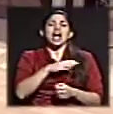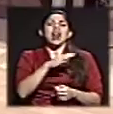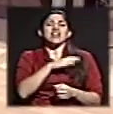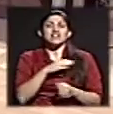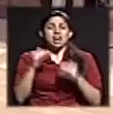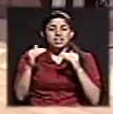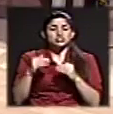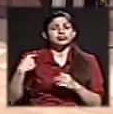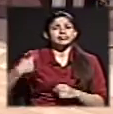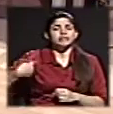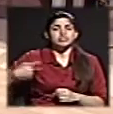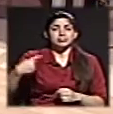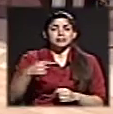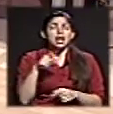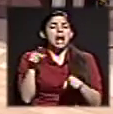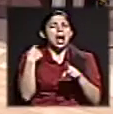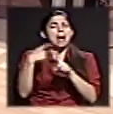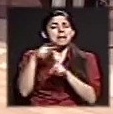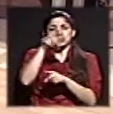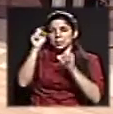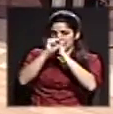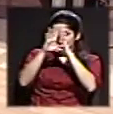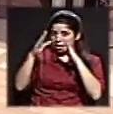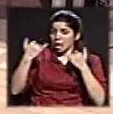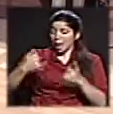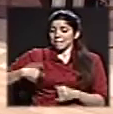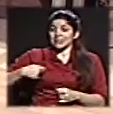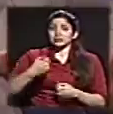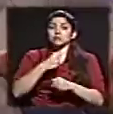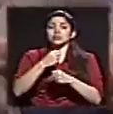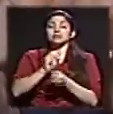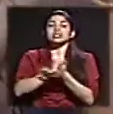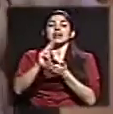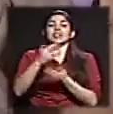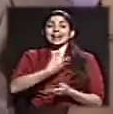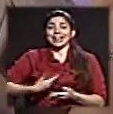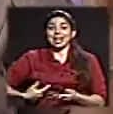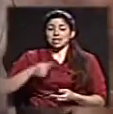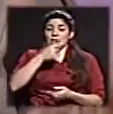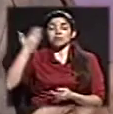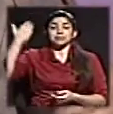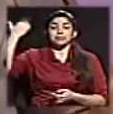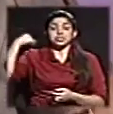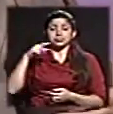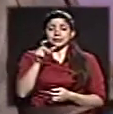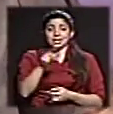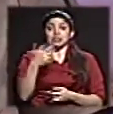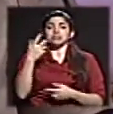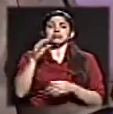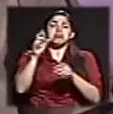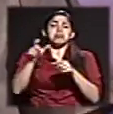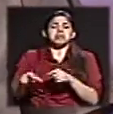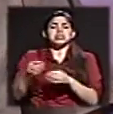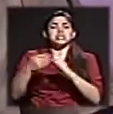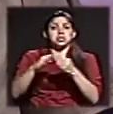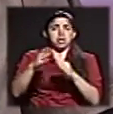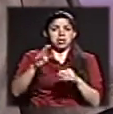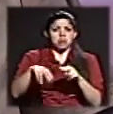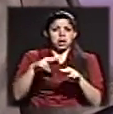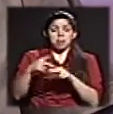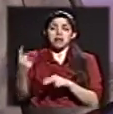constante, efectivamente. Pero además, imagínense que el que es hoy presidente municipal de San Rafael de Heredia, cuando era ciudadano nada más, llegó a